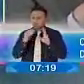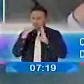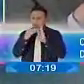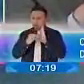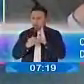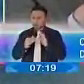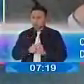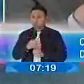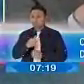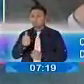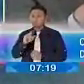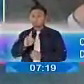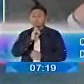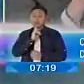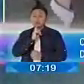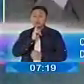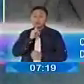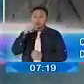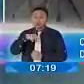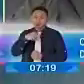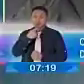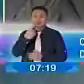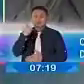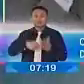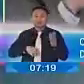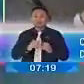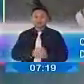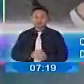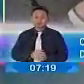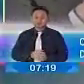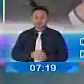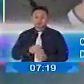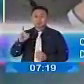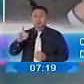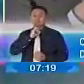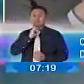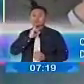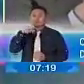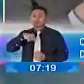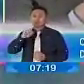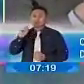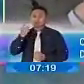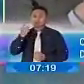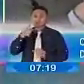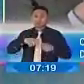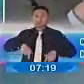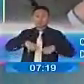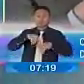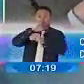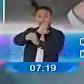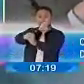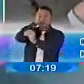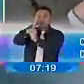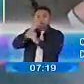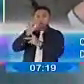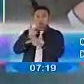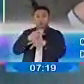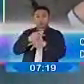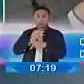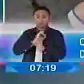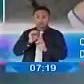Estados Unidos para el país, para que nos podamos entender? Estados Unidos es el primer destino de las exportaciones